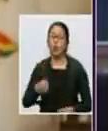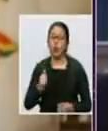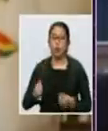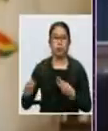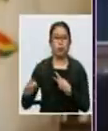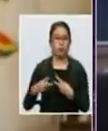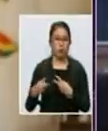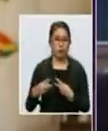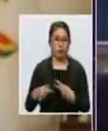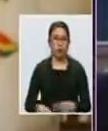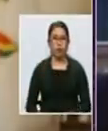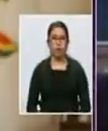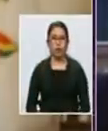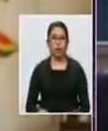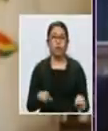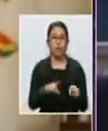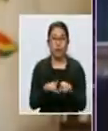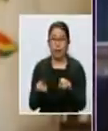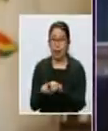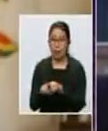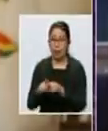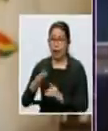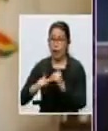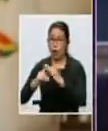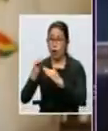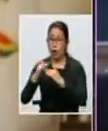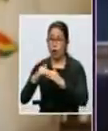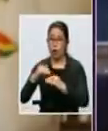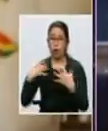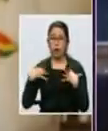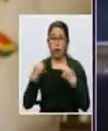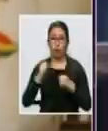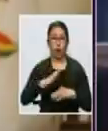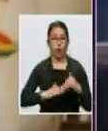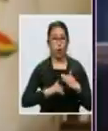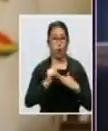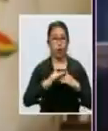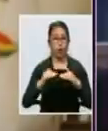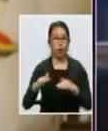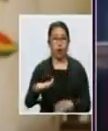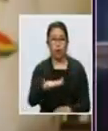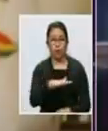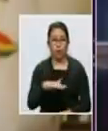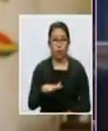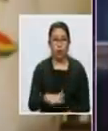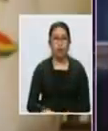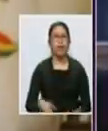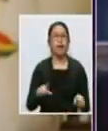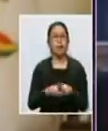que han tenido respecto de la situación. Por supuesto, un primero de mayo con estas características,